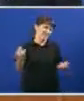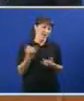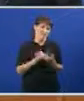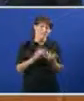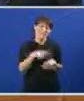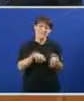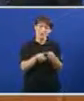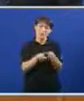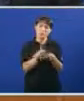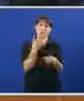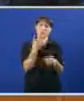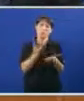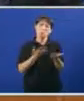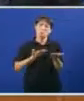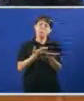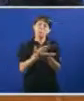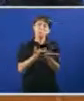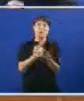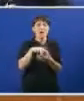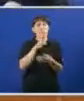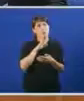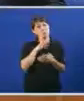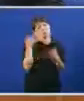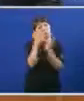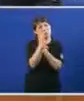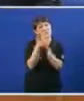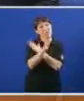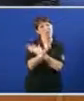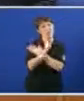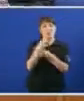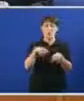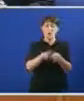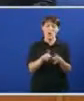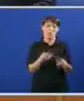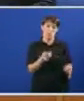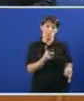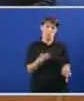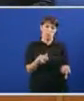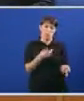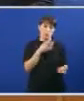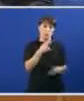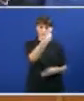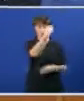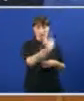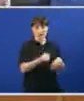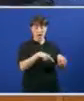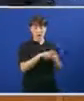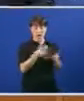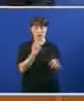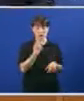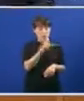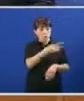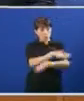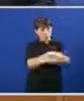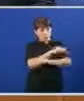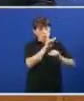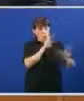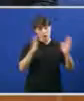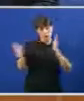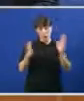de plantexamentos, porque me obliga vostede a recordar os mesmos datos de pobreza que tiña Galicia cando vostedes